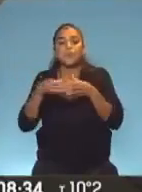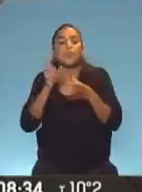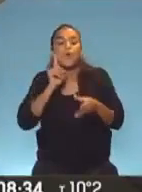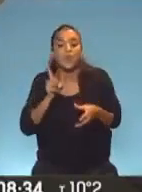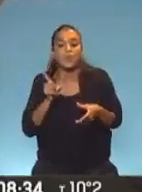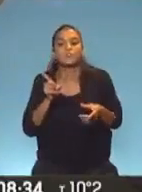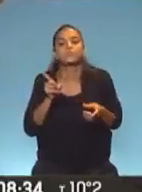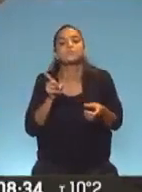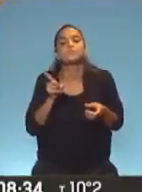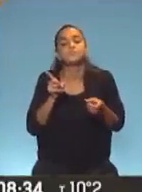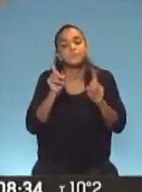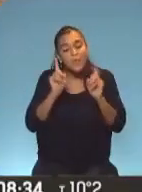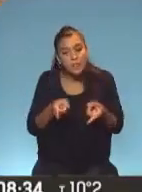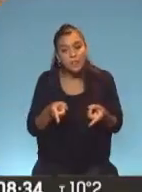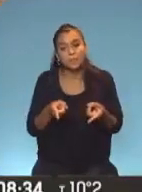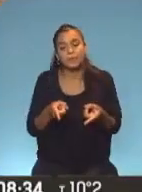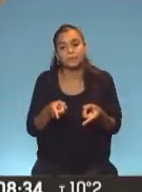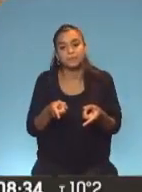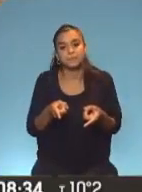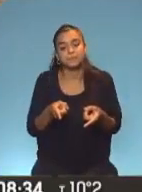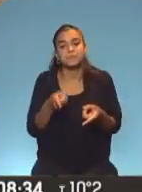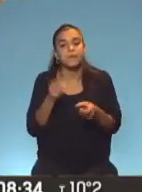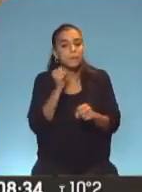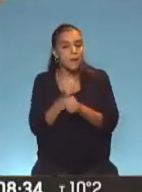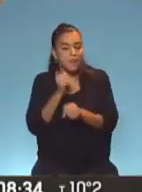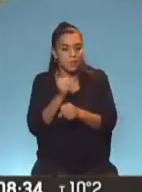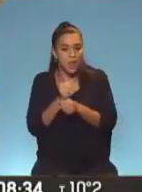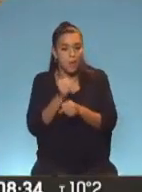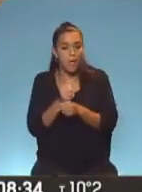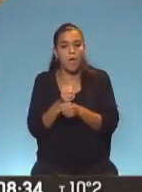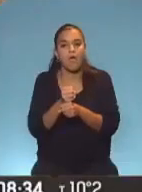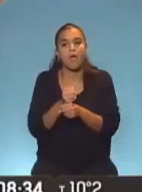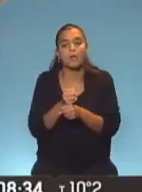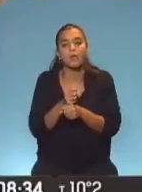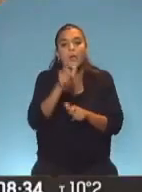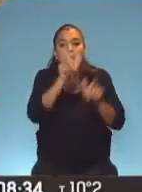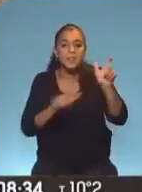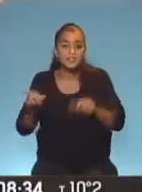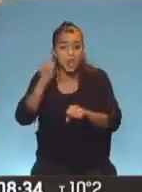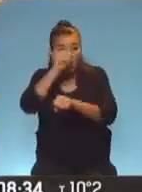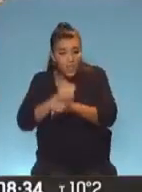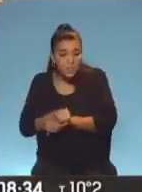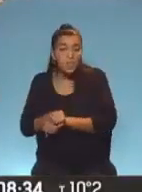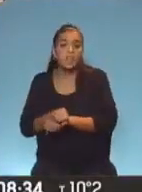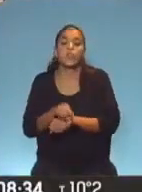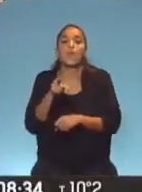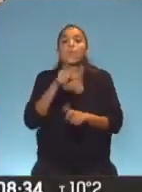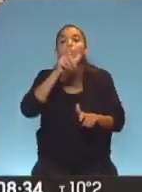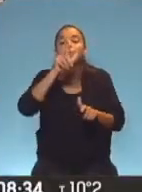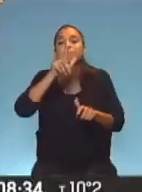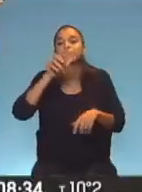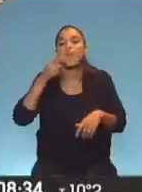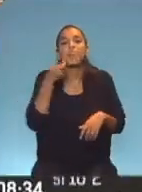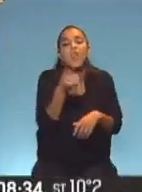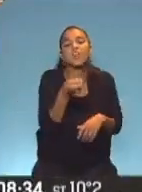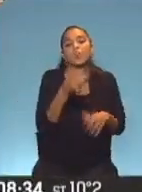riesgo, sino también para trabajar con personas detenidas por delitos no violentos, aun